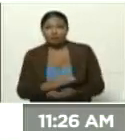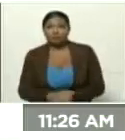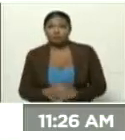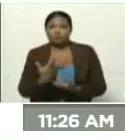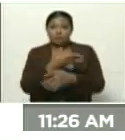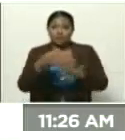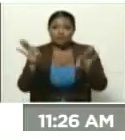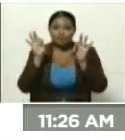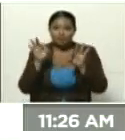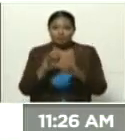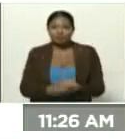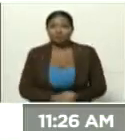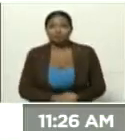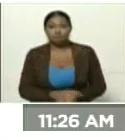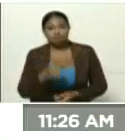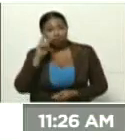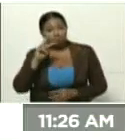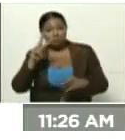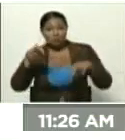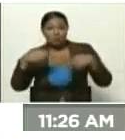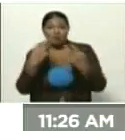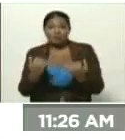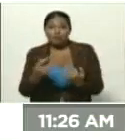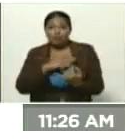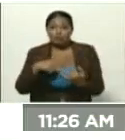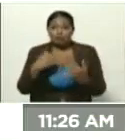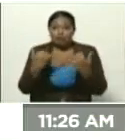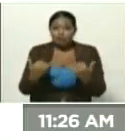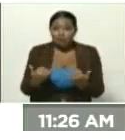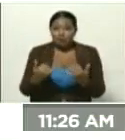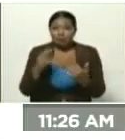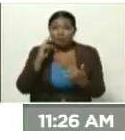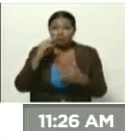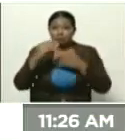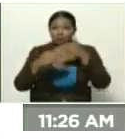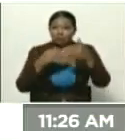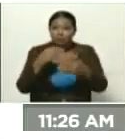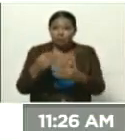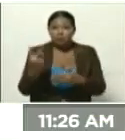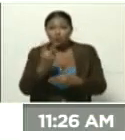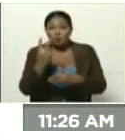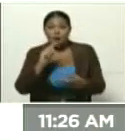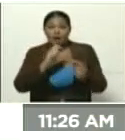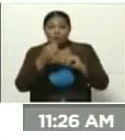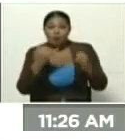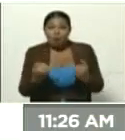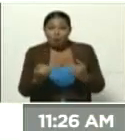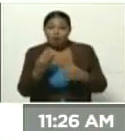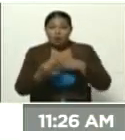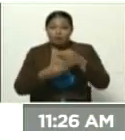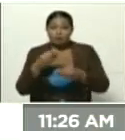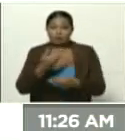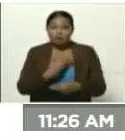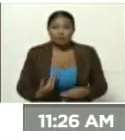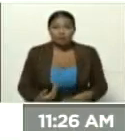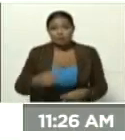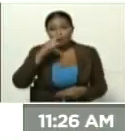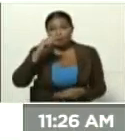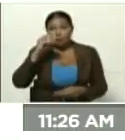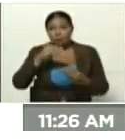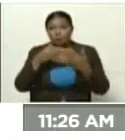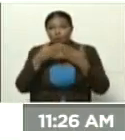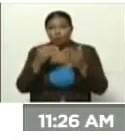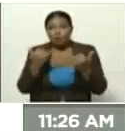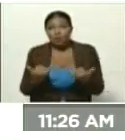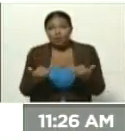¡Éxito! Bueno, por ahí lo estamos actualizando, pero hasta este momento ahí va la información. Estos son los dos cambios que el primer mandatario nacional acaba de publicar